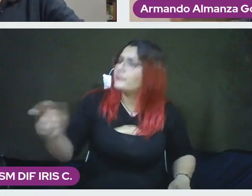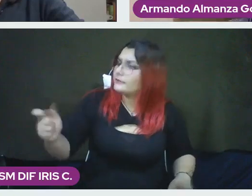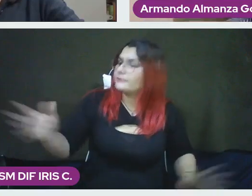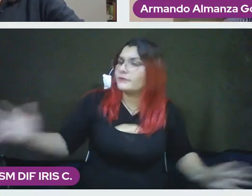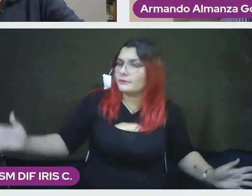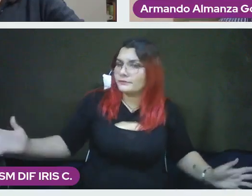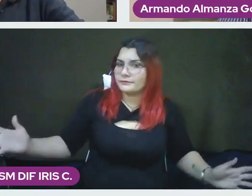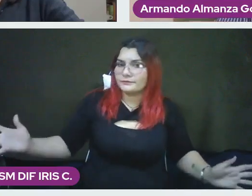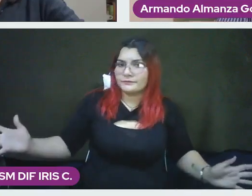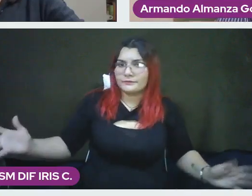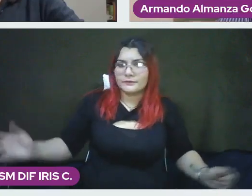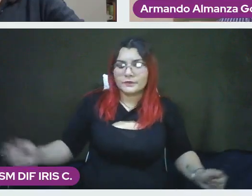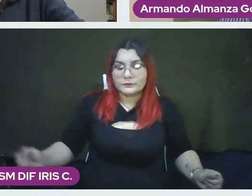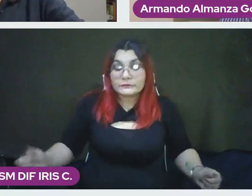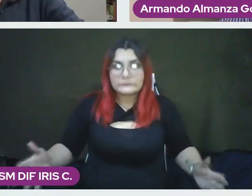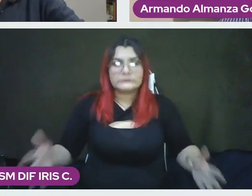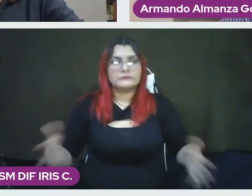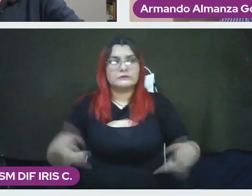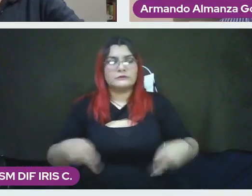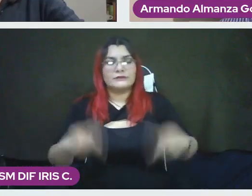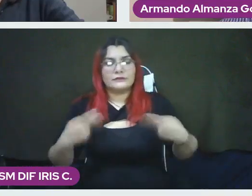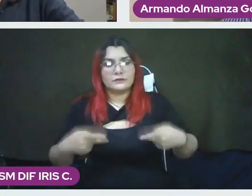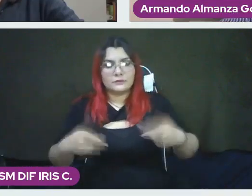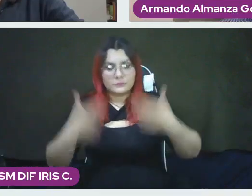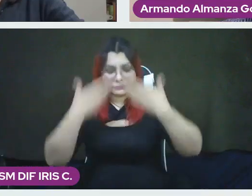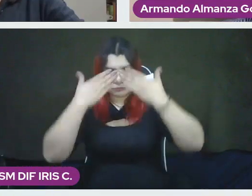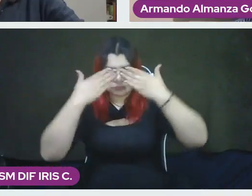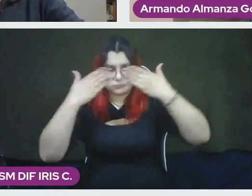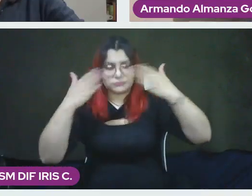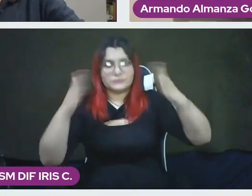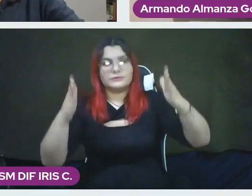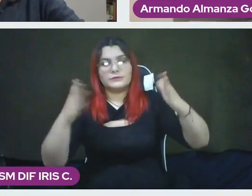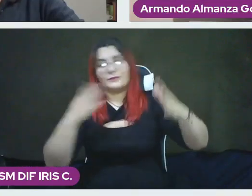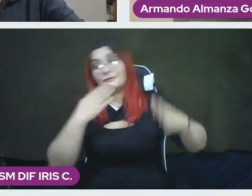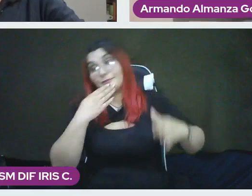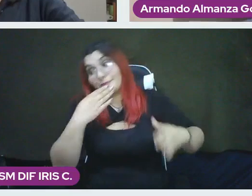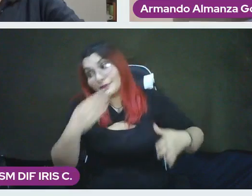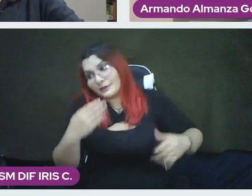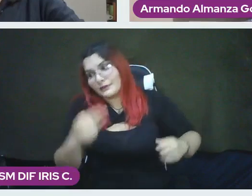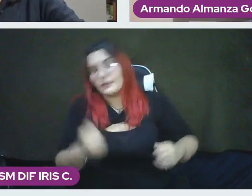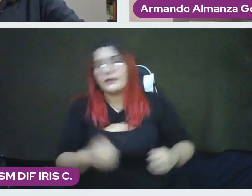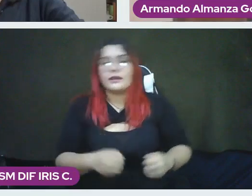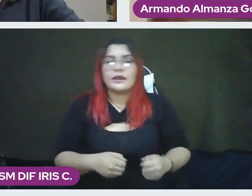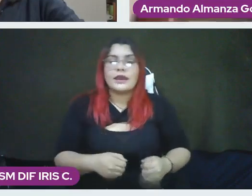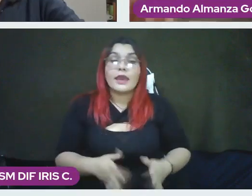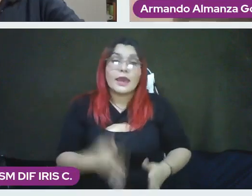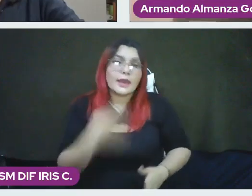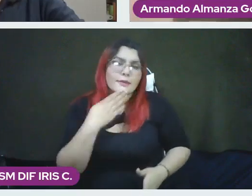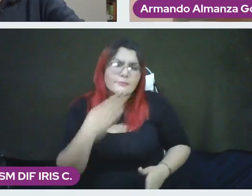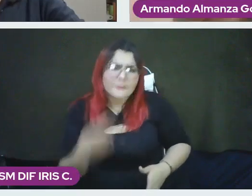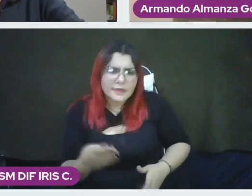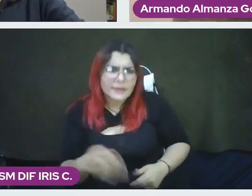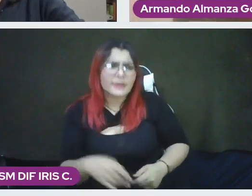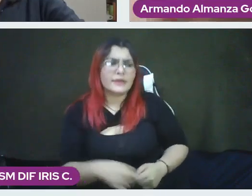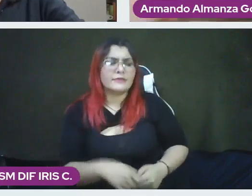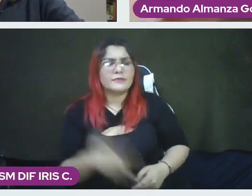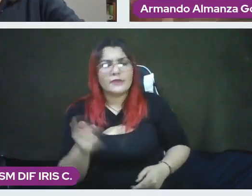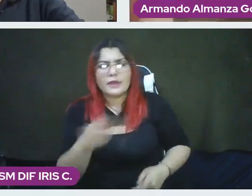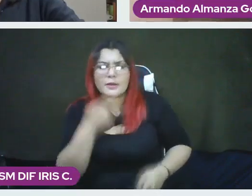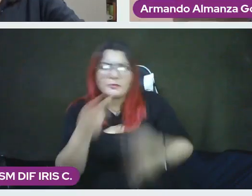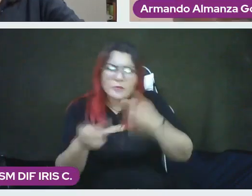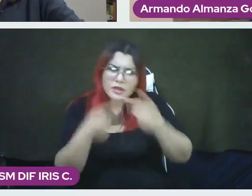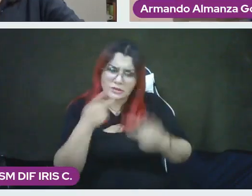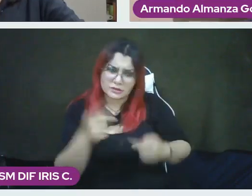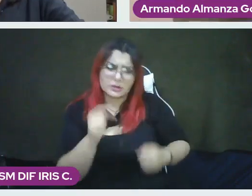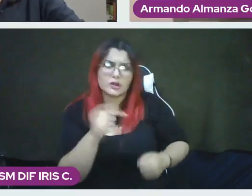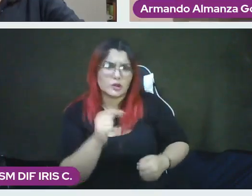de estas emociones, ¿sí? Ah, pues estoy bien porque fíjese que pude hablar con mi hermana, ya se